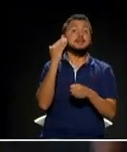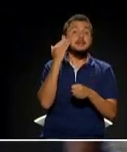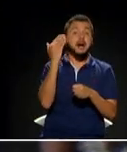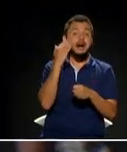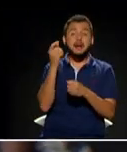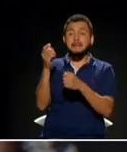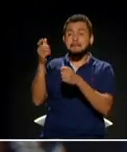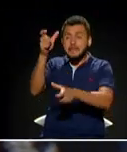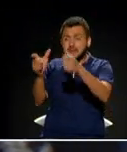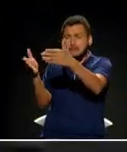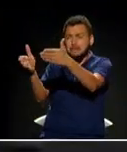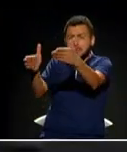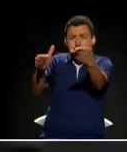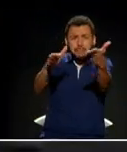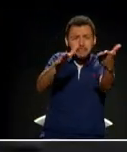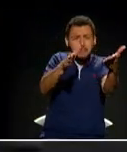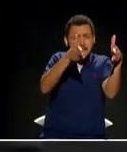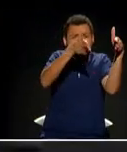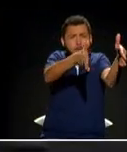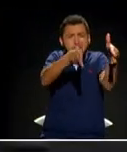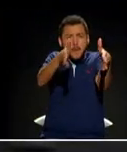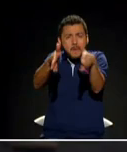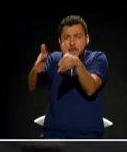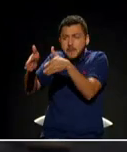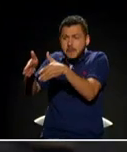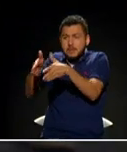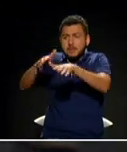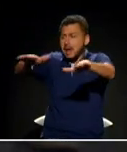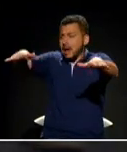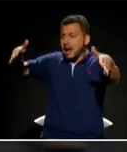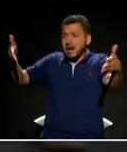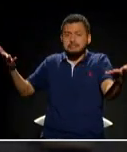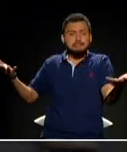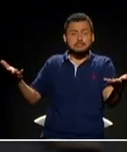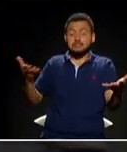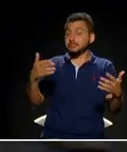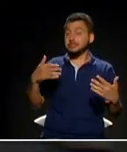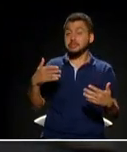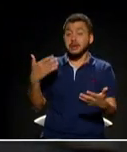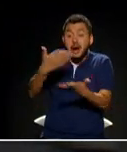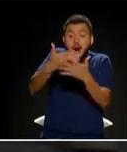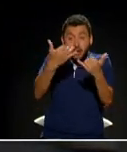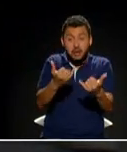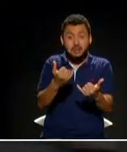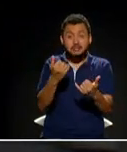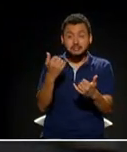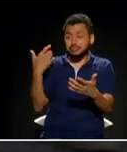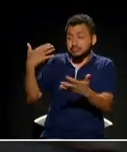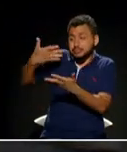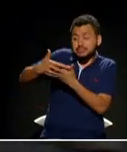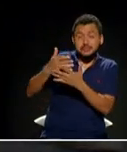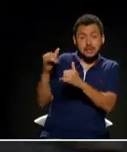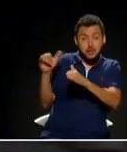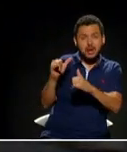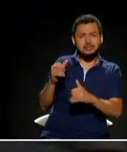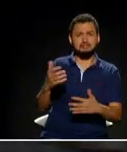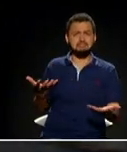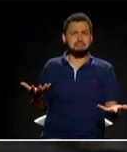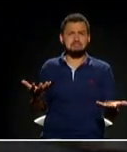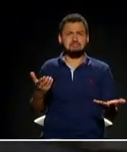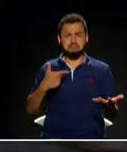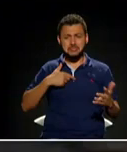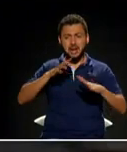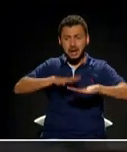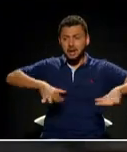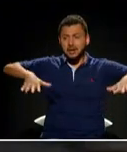unidad de víctimas que ha sido debilitada en las últimas administraciones y desde luego vamos a trabajar de la mano del gobierno nacional para trabajar conjuntamente